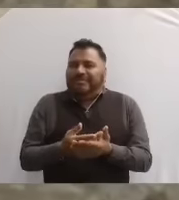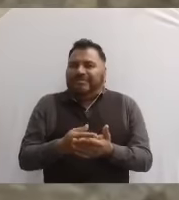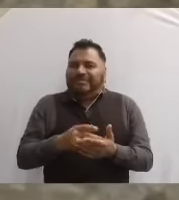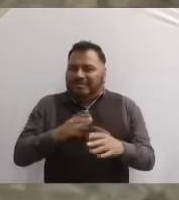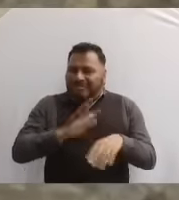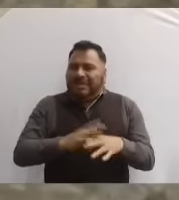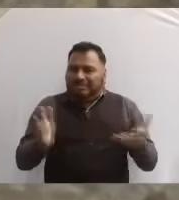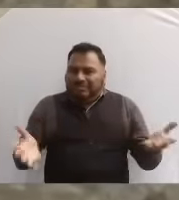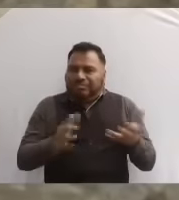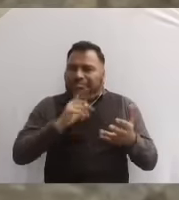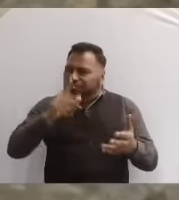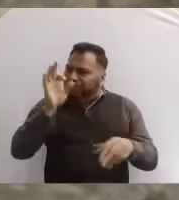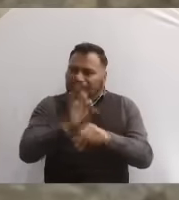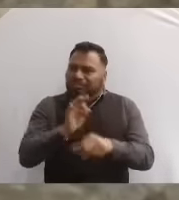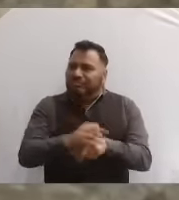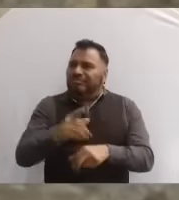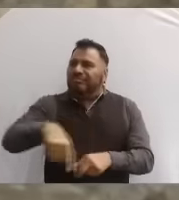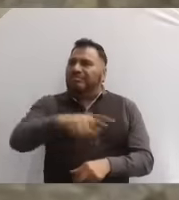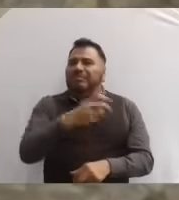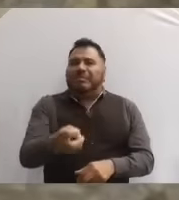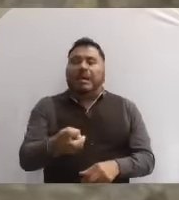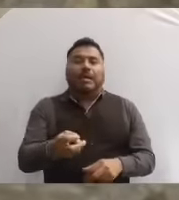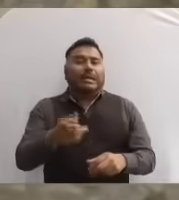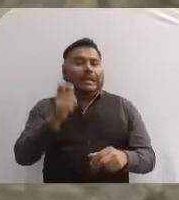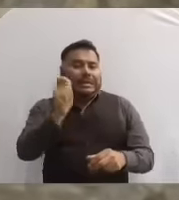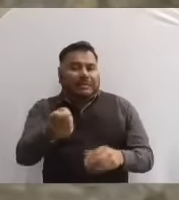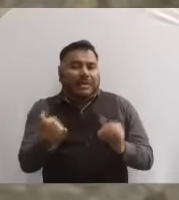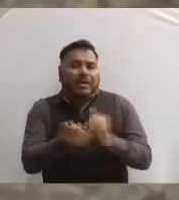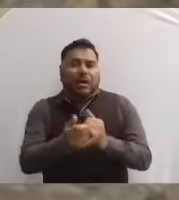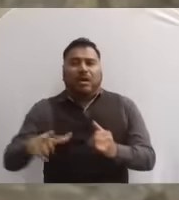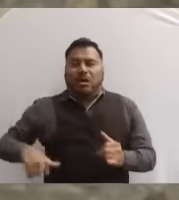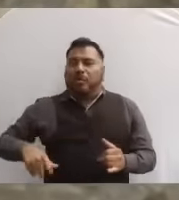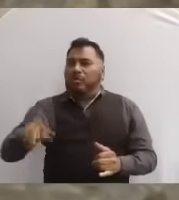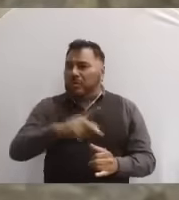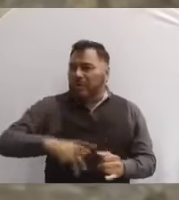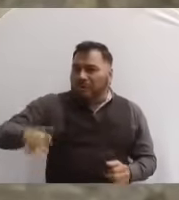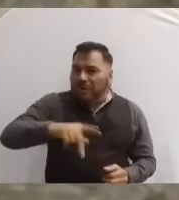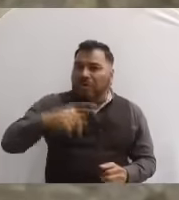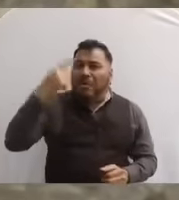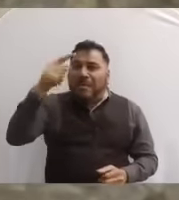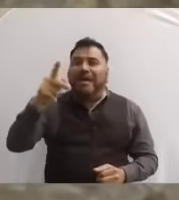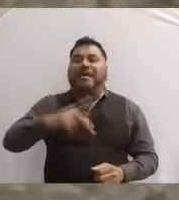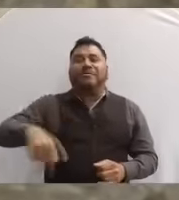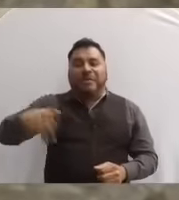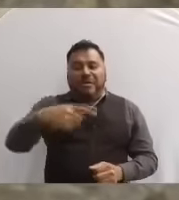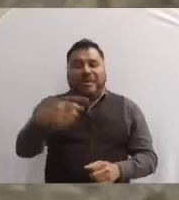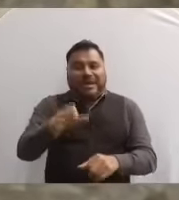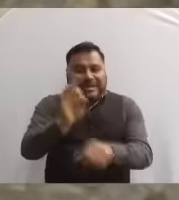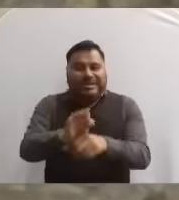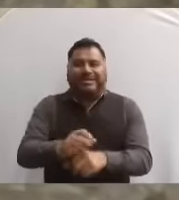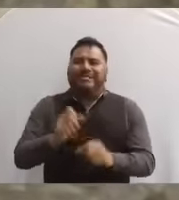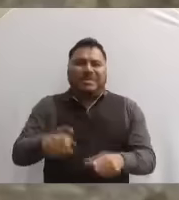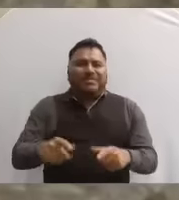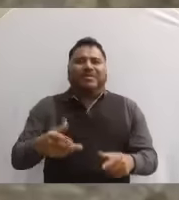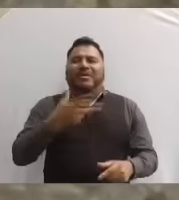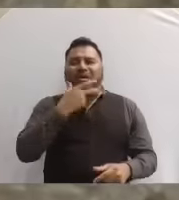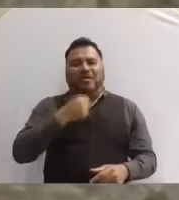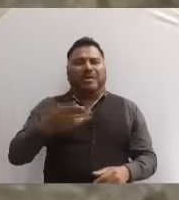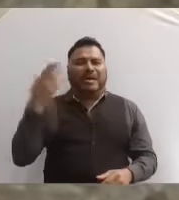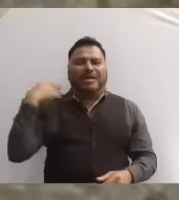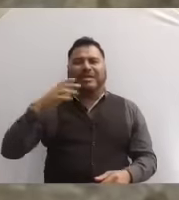democracia. La democracia es el gobierno del pueblo, por el pueblo y para el pueblo. Y eso lo dijo Abraham Lincoln.